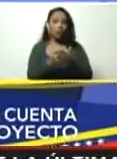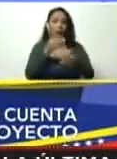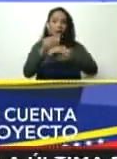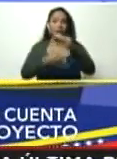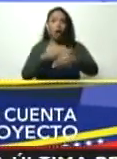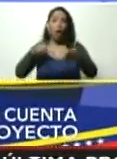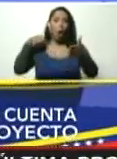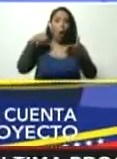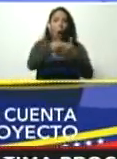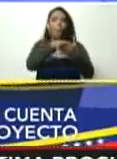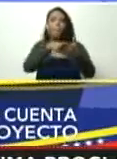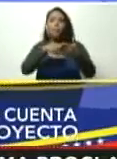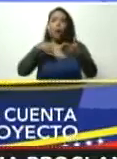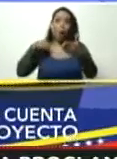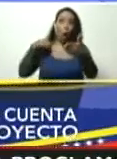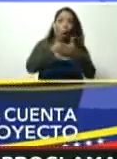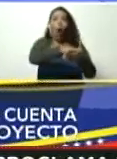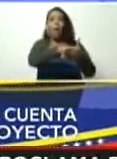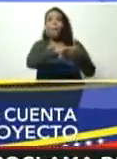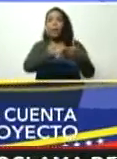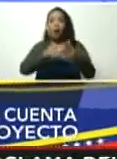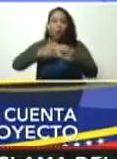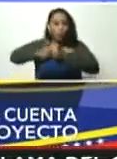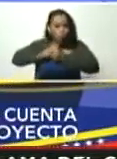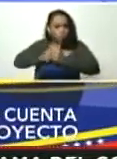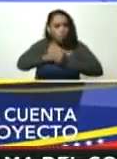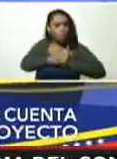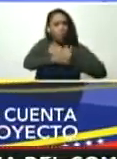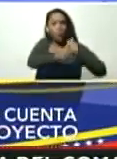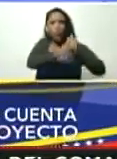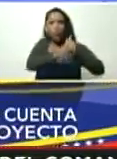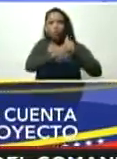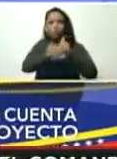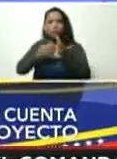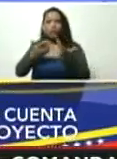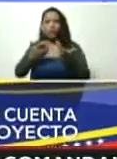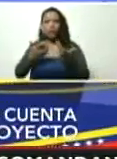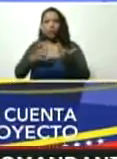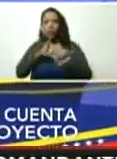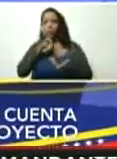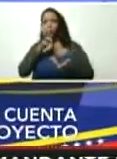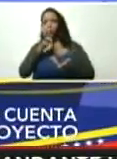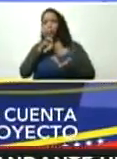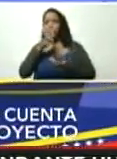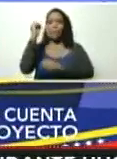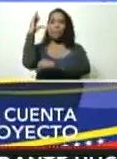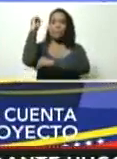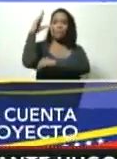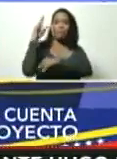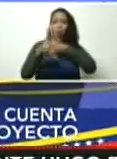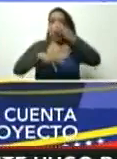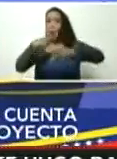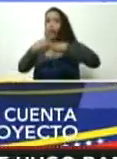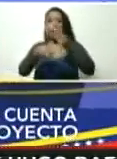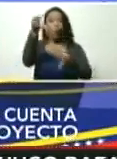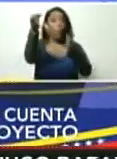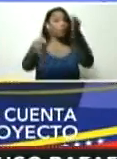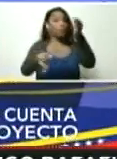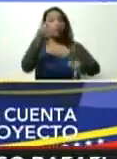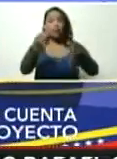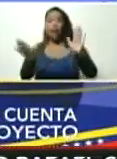golpe a golpe, acoso a acoso, en una persecución parlamentaria, política y judicial